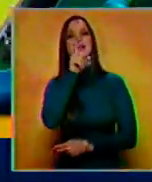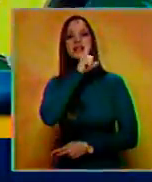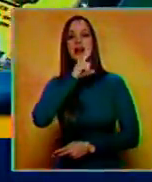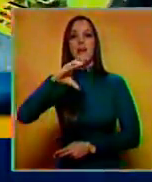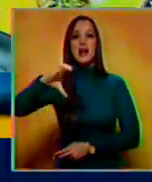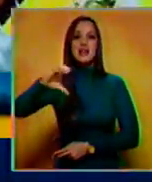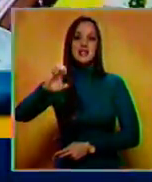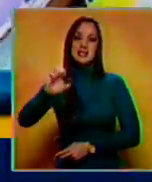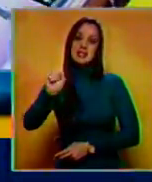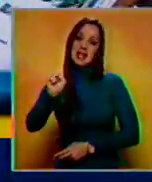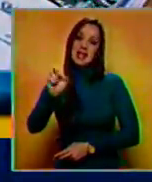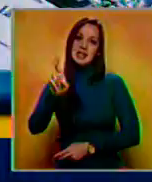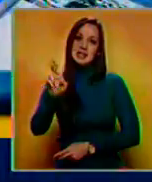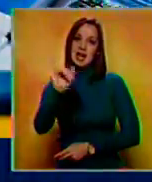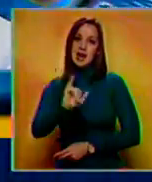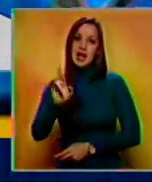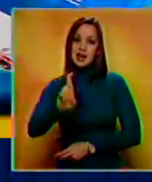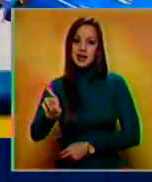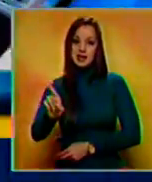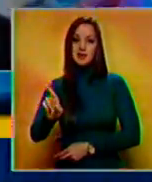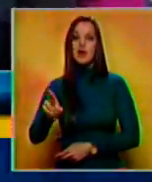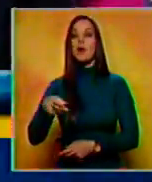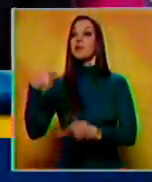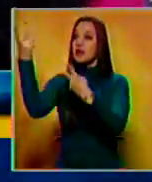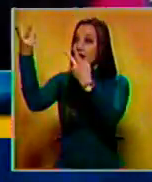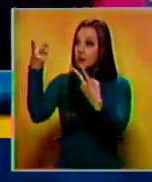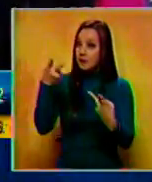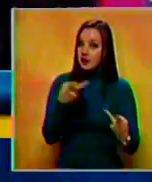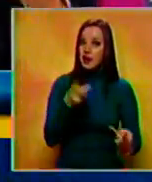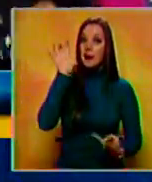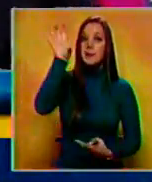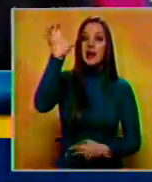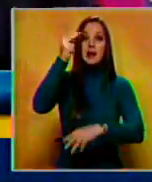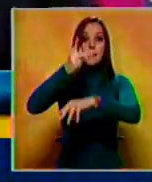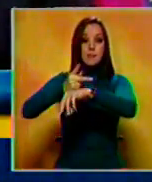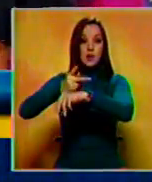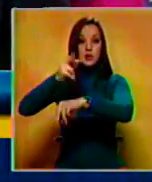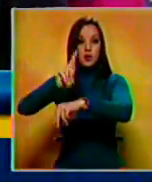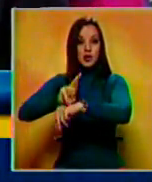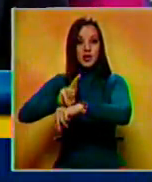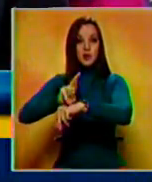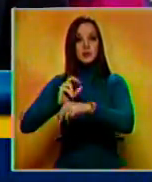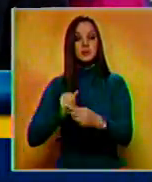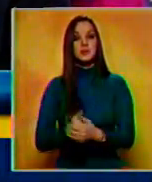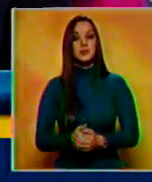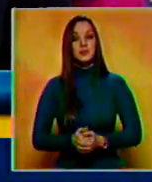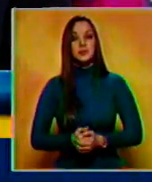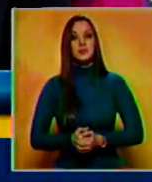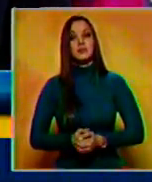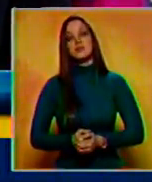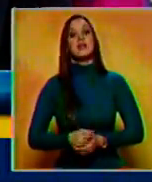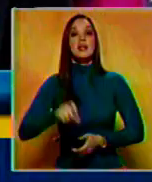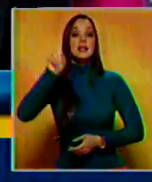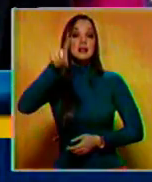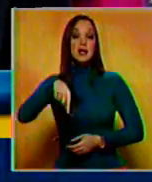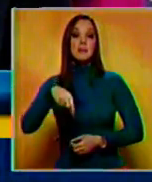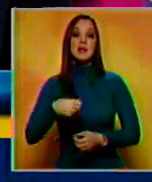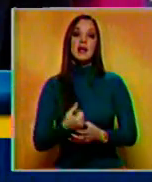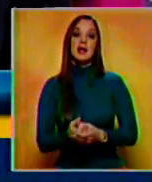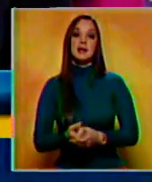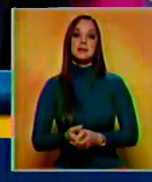y tendrá como país invitado a Puerto Rico. Esta onceava edición también fue